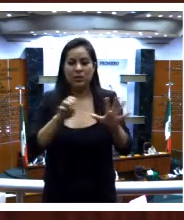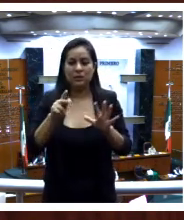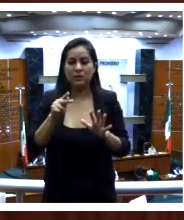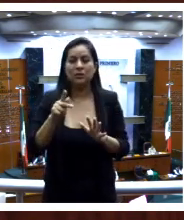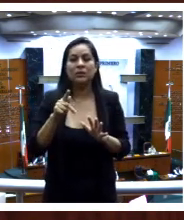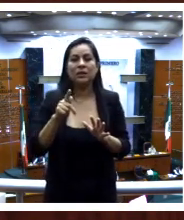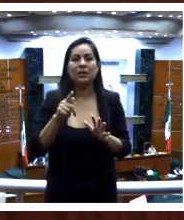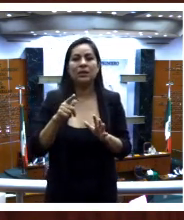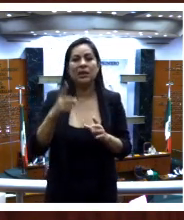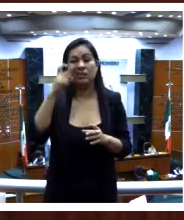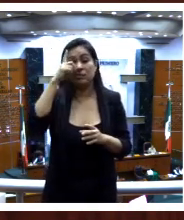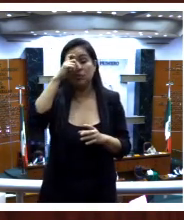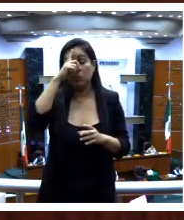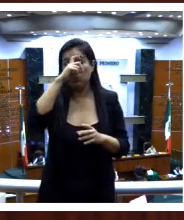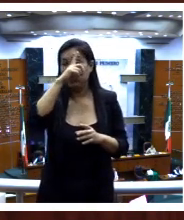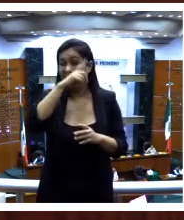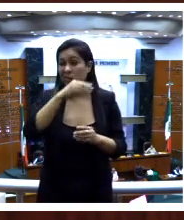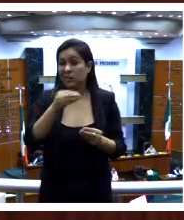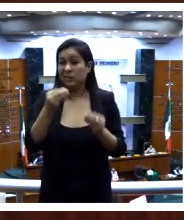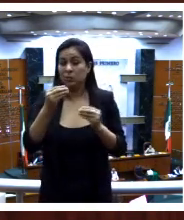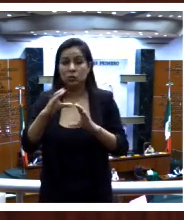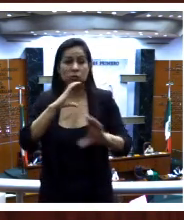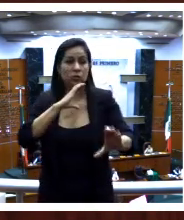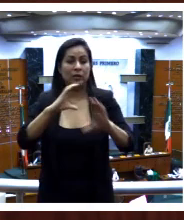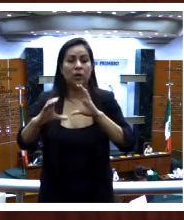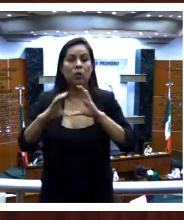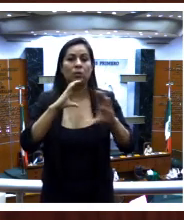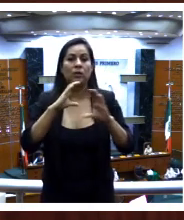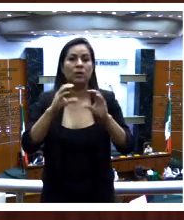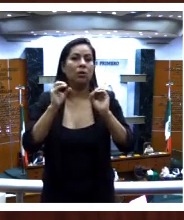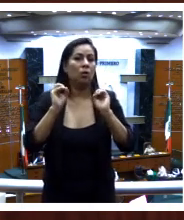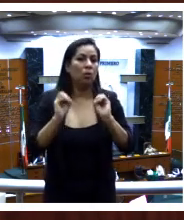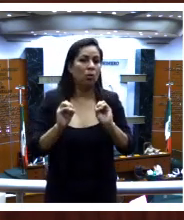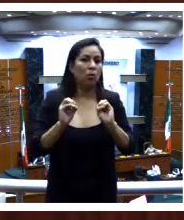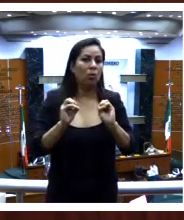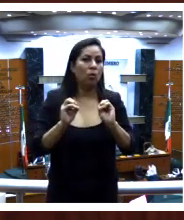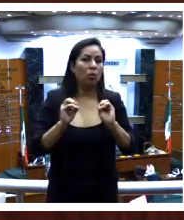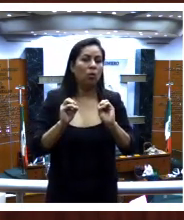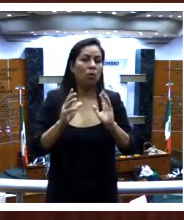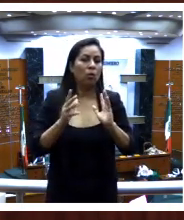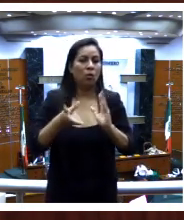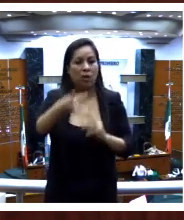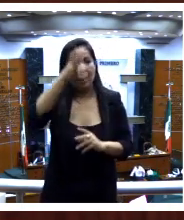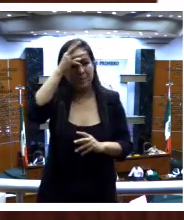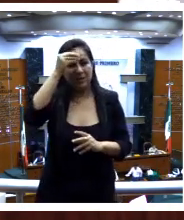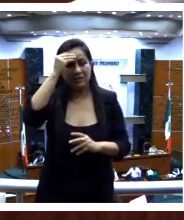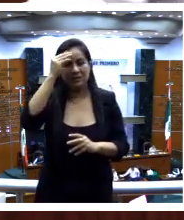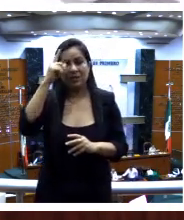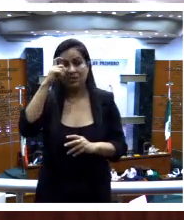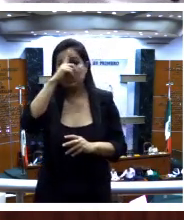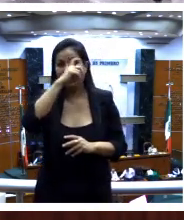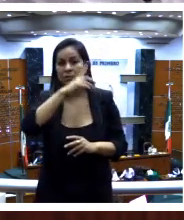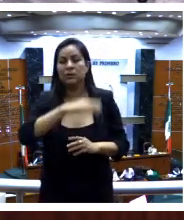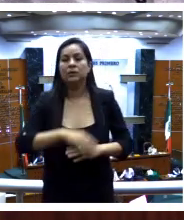con dificultades severas de comunicación o conductas de aprendizaje.